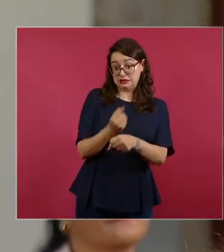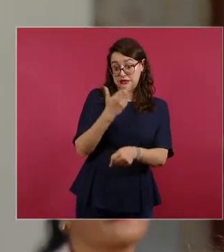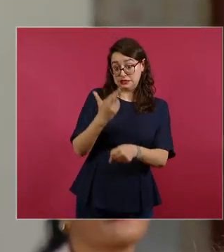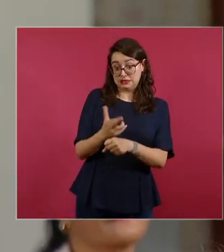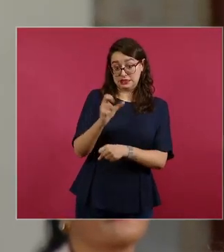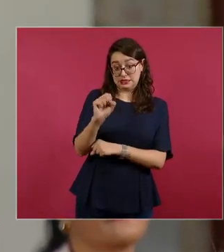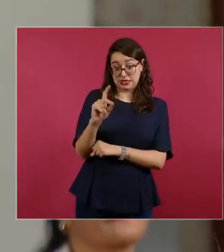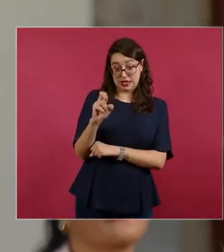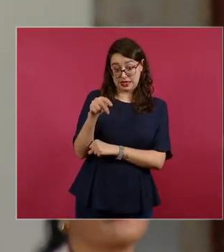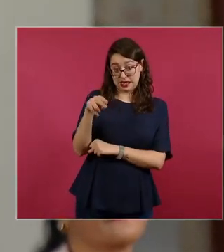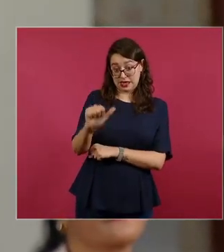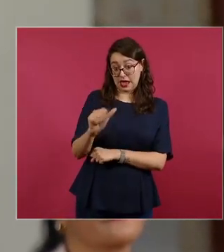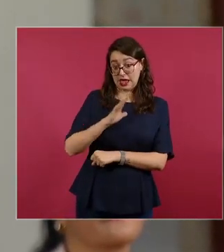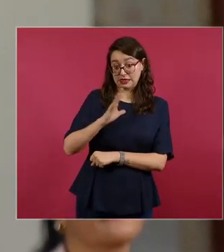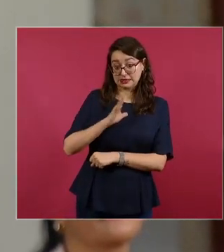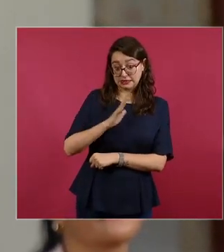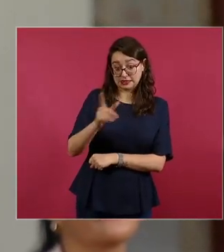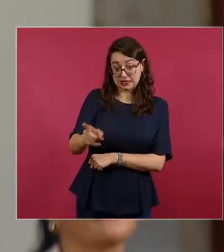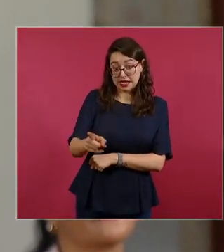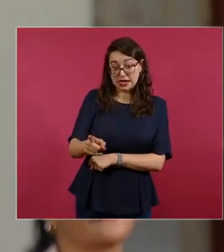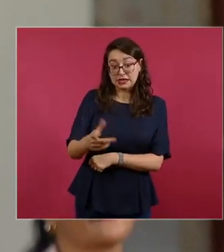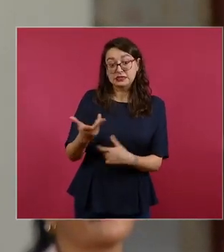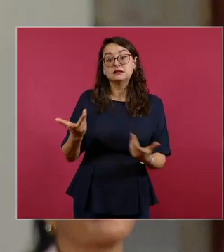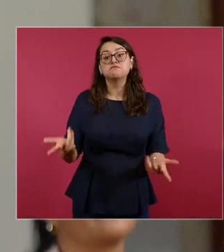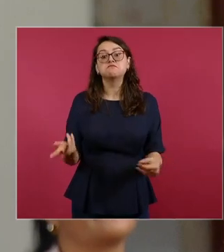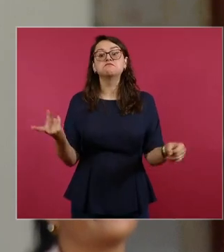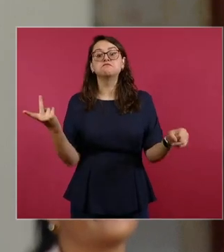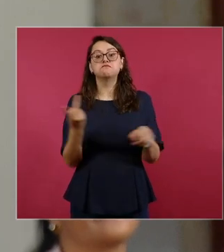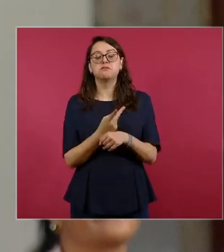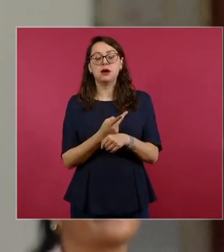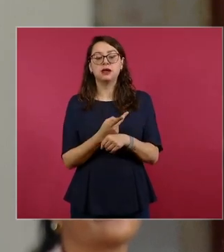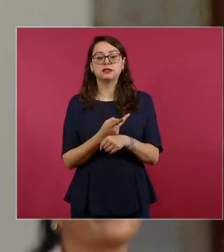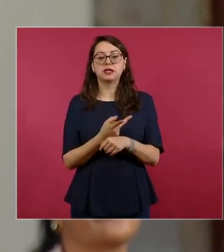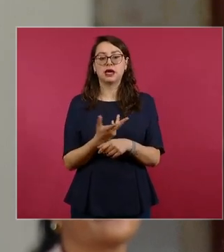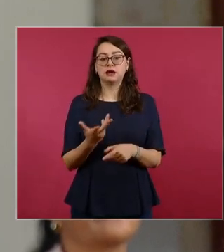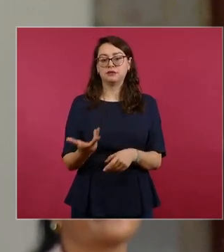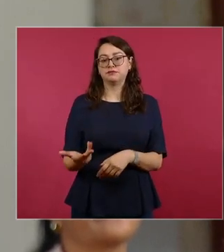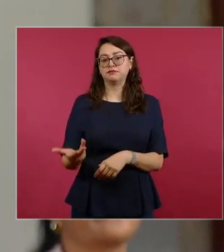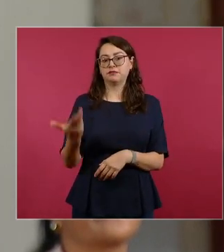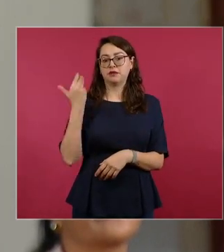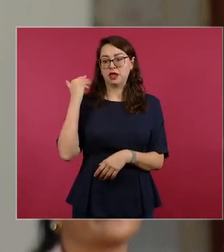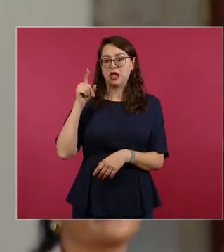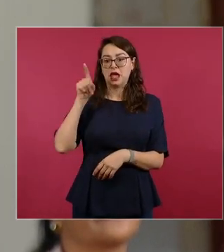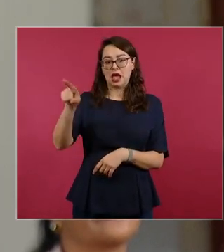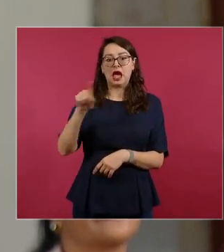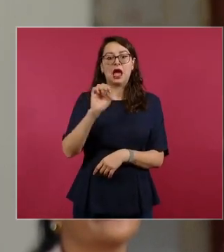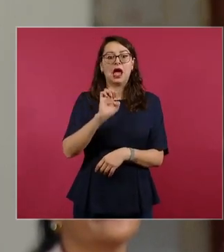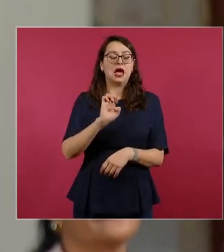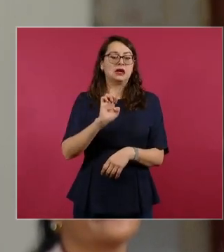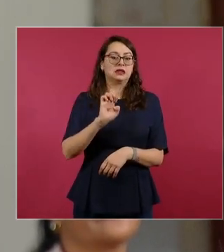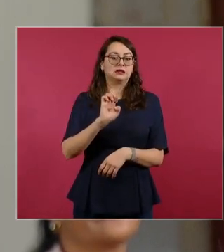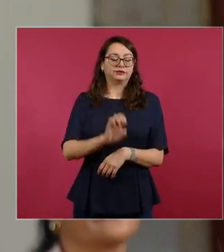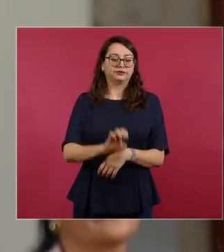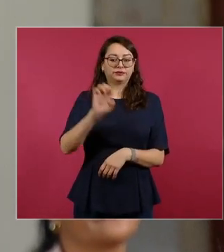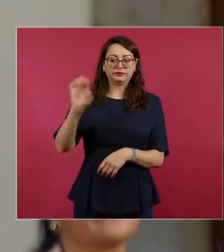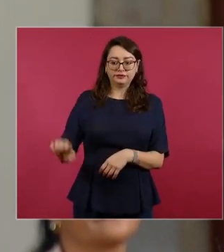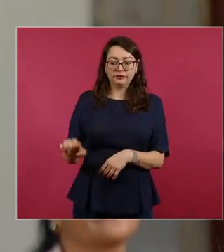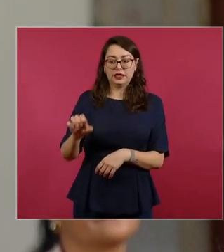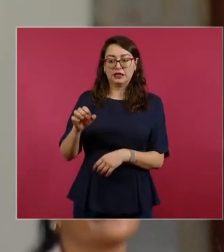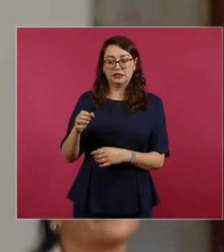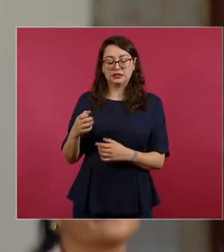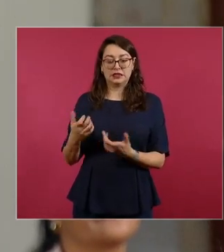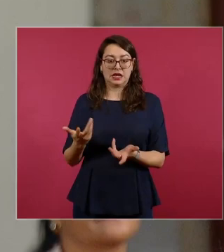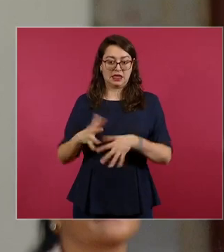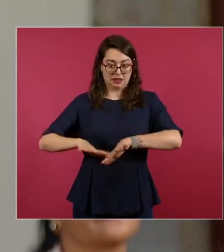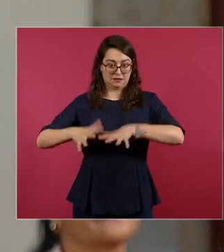cuál es el avance en el caso lamentable de los jóvenes que fallecieron ahogados en Ensenada los siete jóvenes cómo va el caso cómo